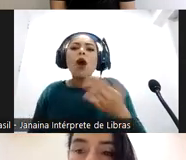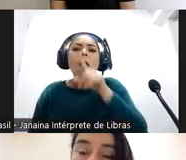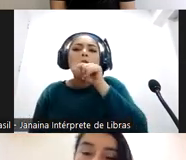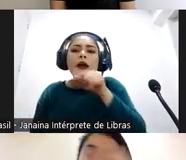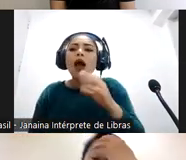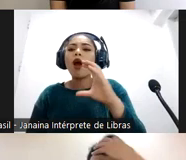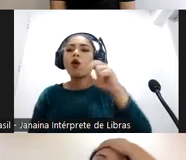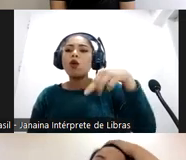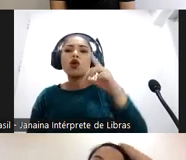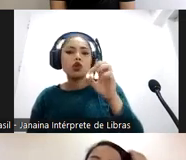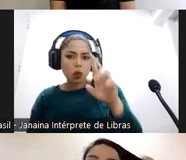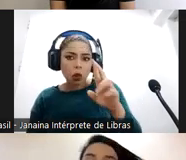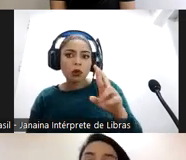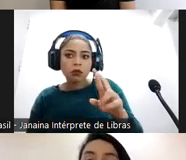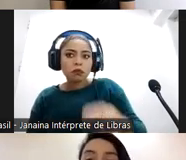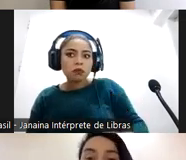seña es esta.